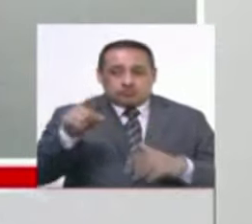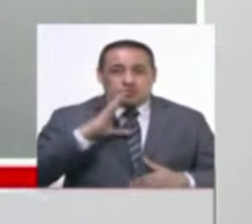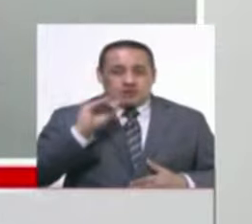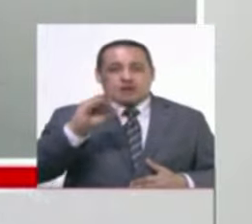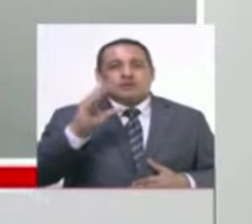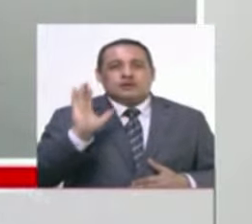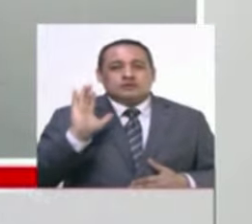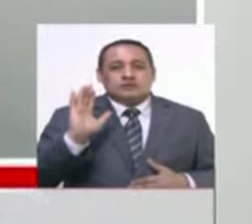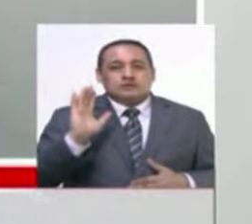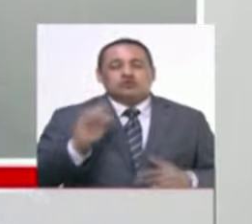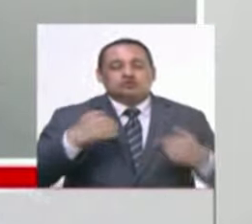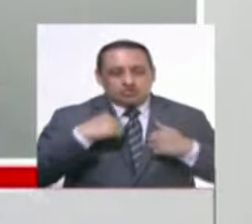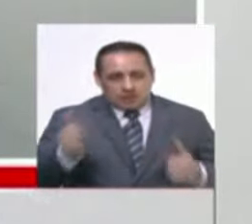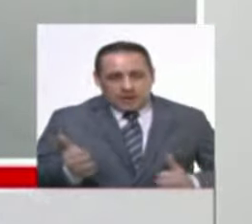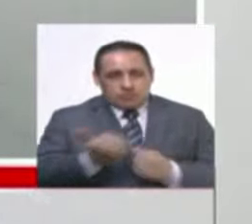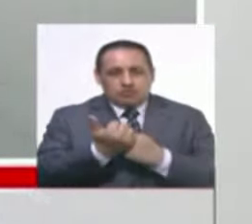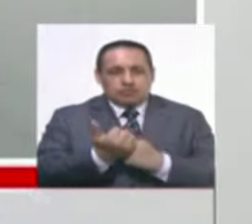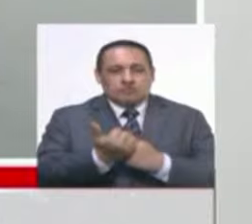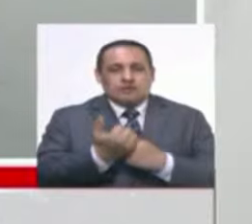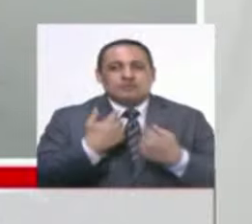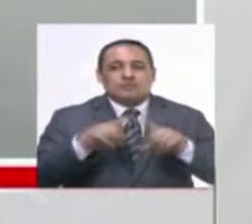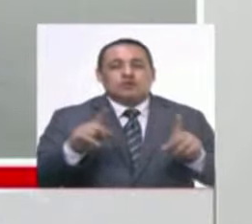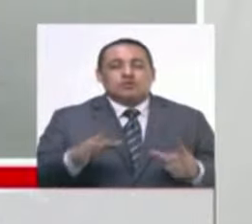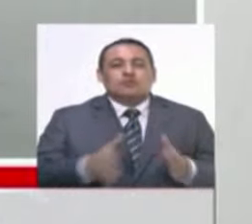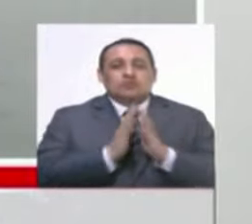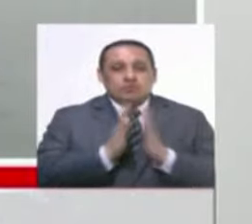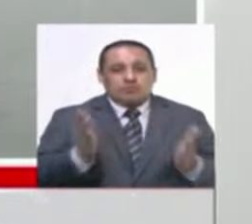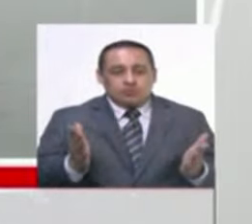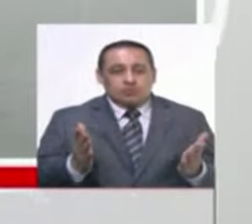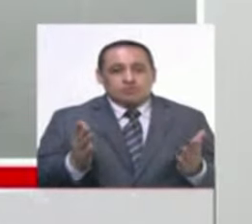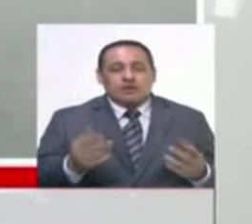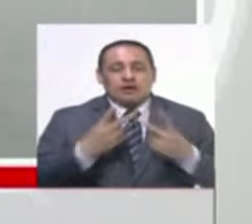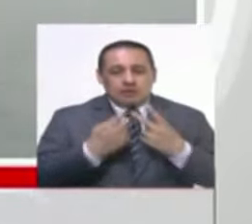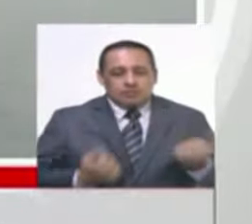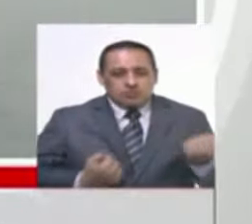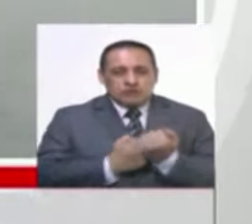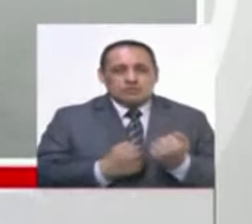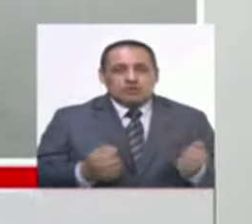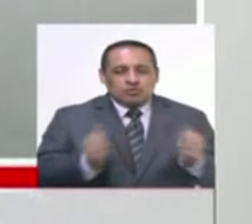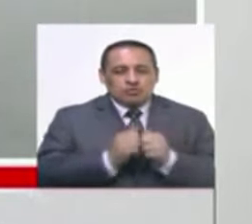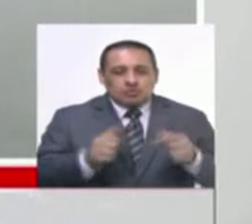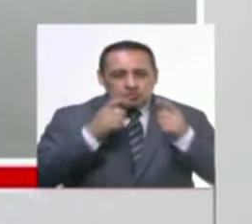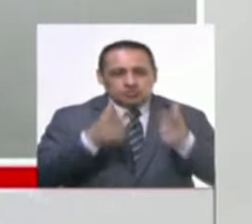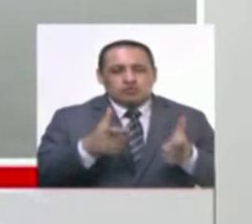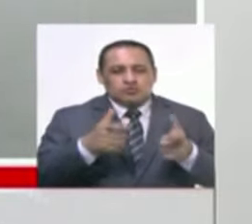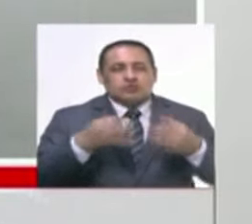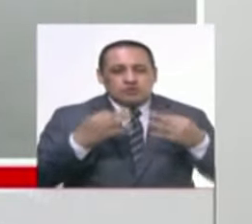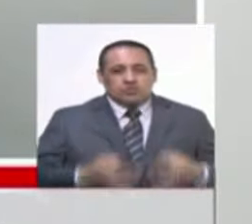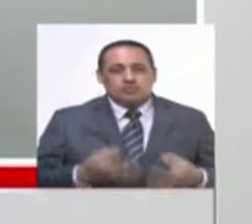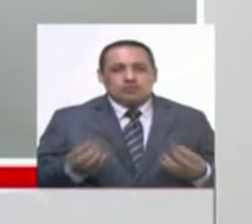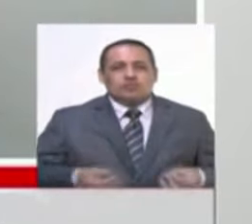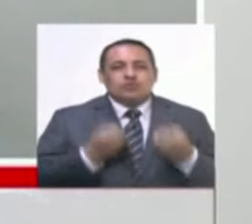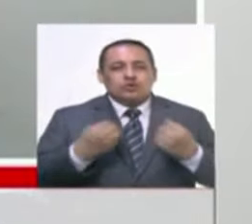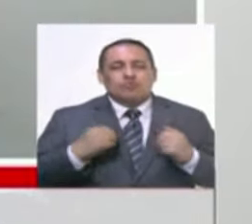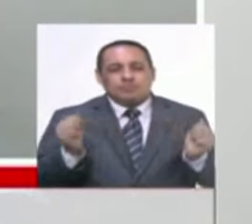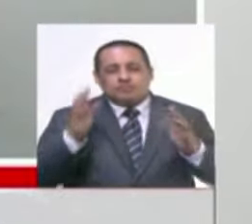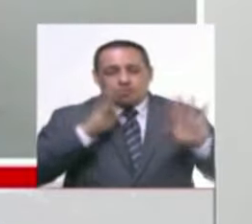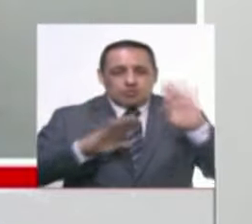verdad, yo te sigo. Pero por favor, apóyame con seguridad, porque temo por mi vida.